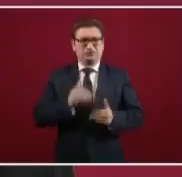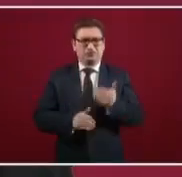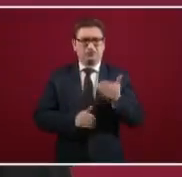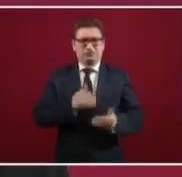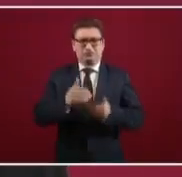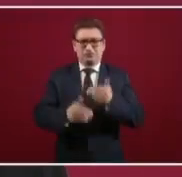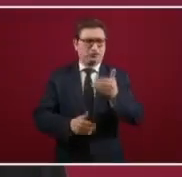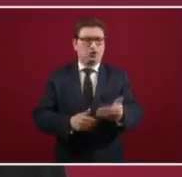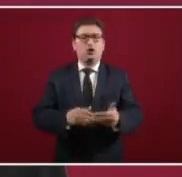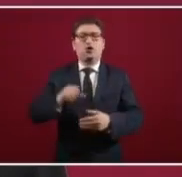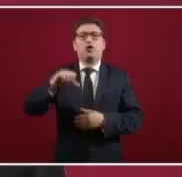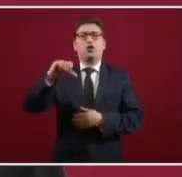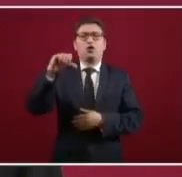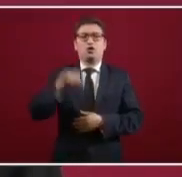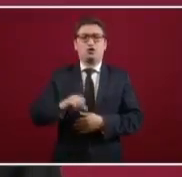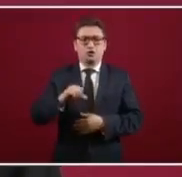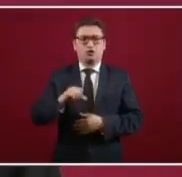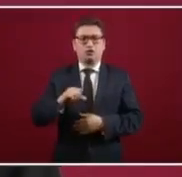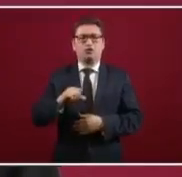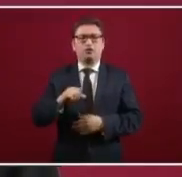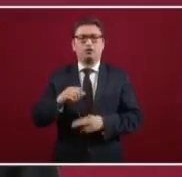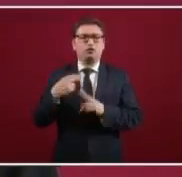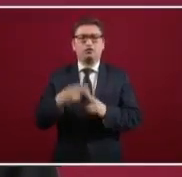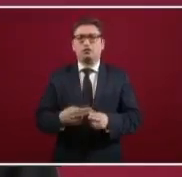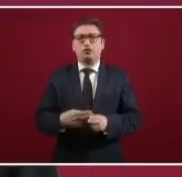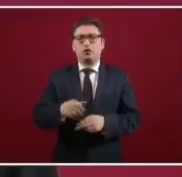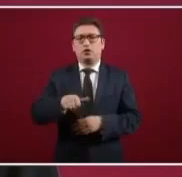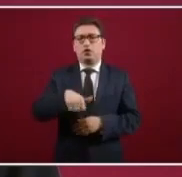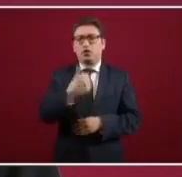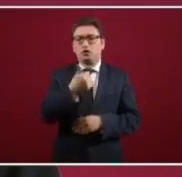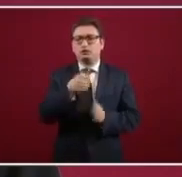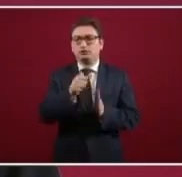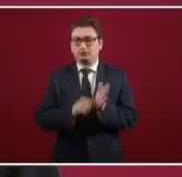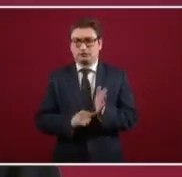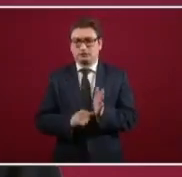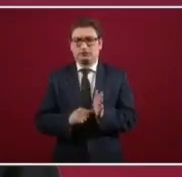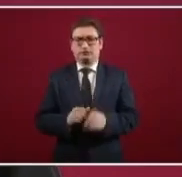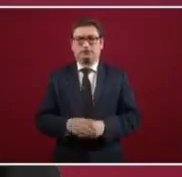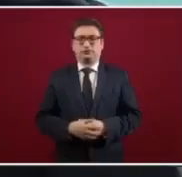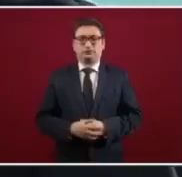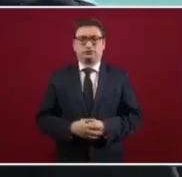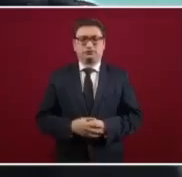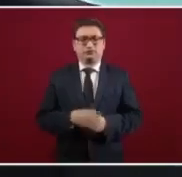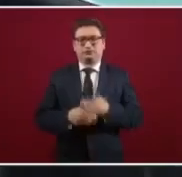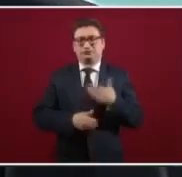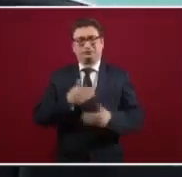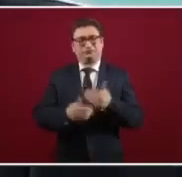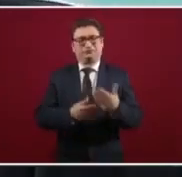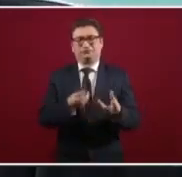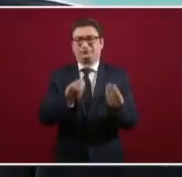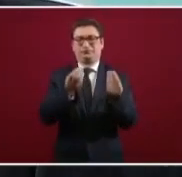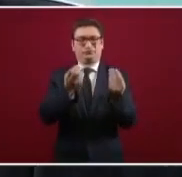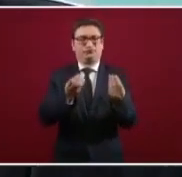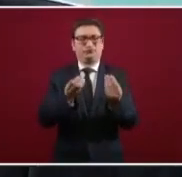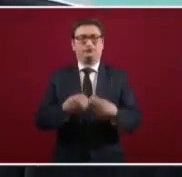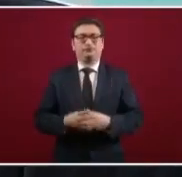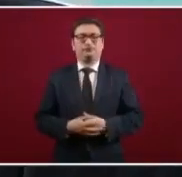cumplimos 11 meses y se ha avanzado muchísimo